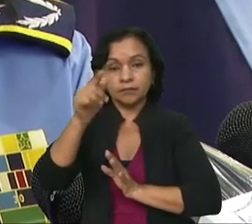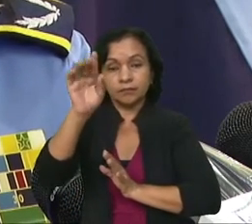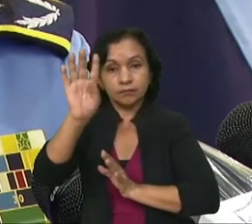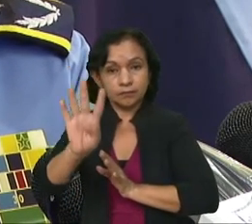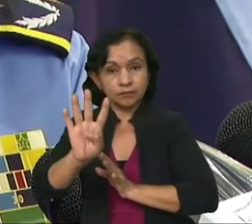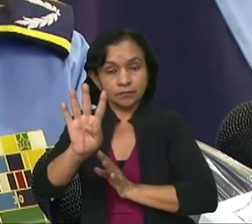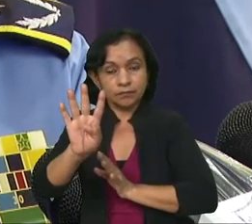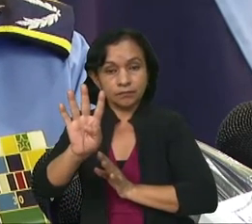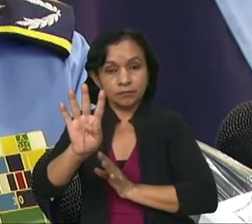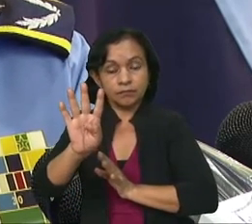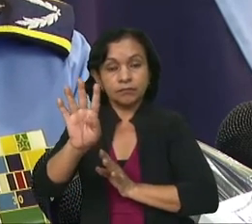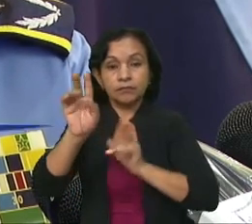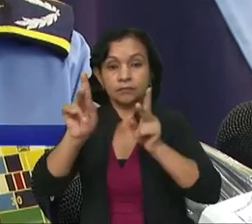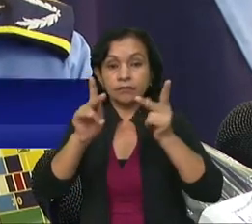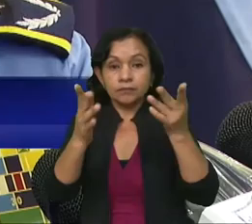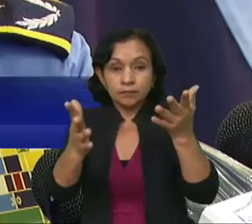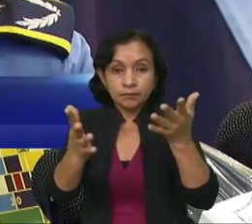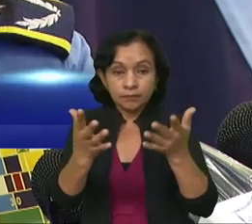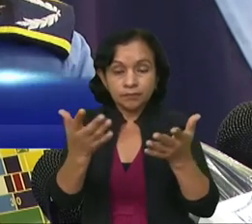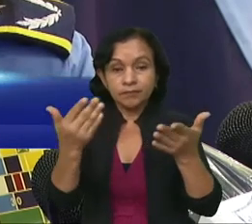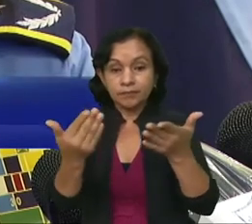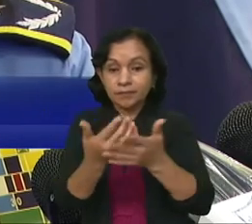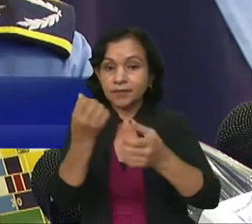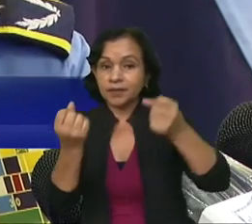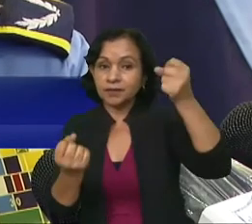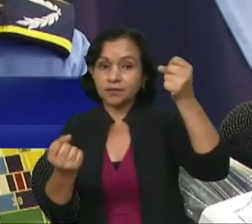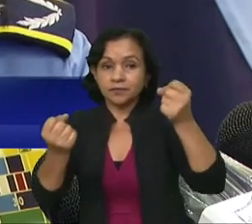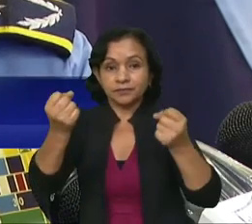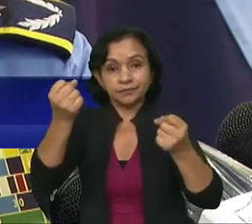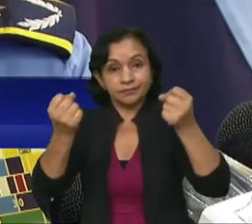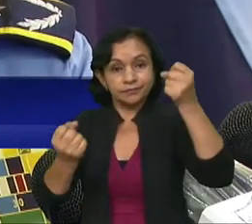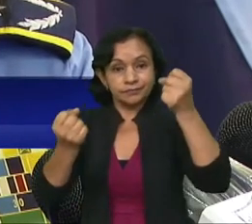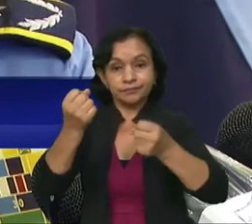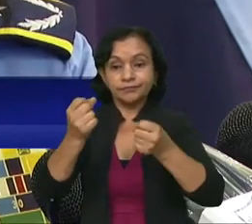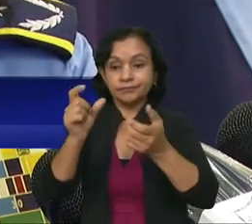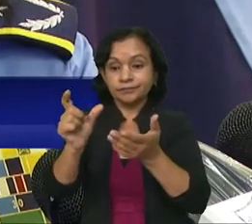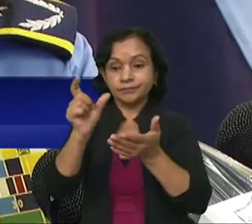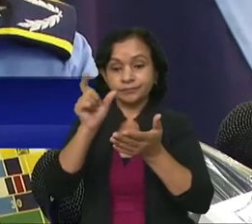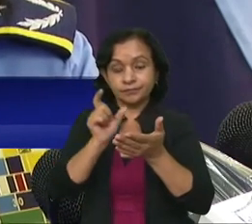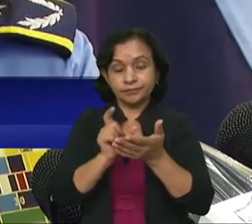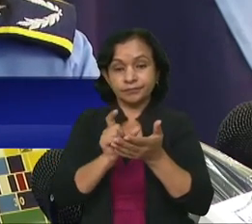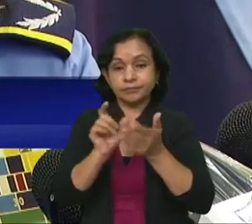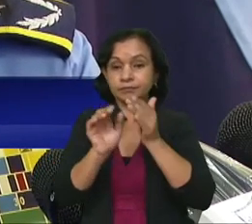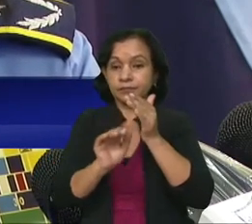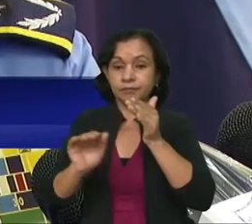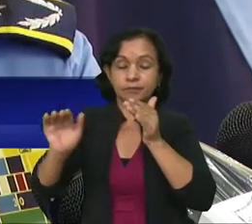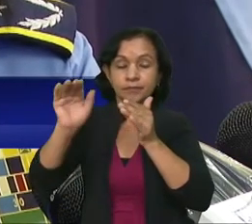3.474 aspirantes a nuevos títulos, agregar